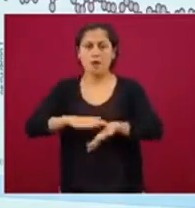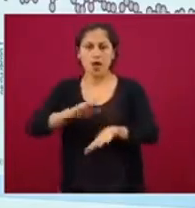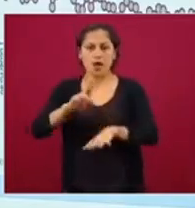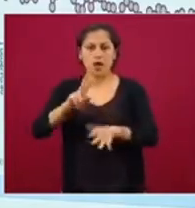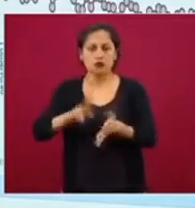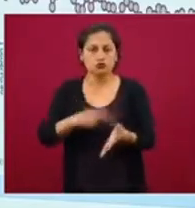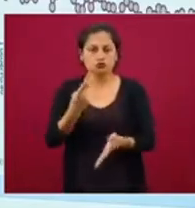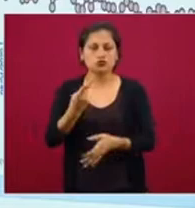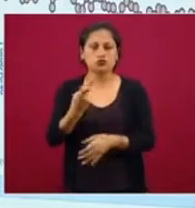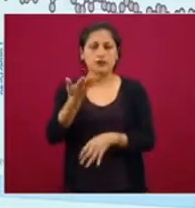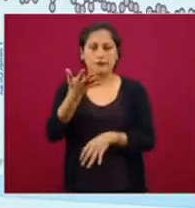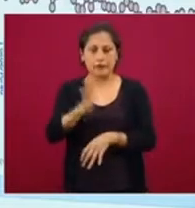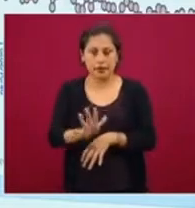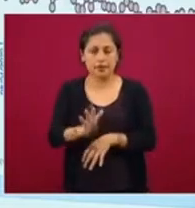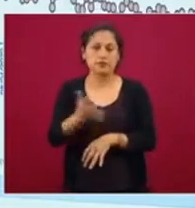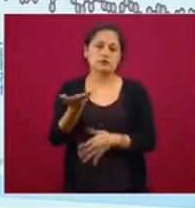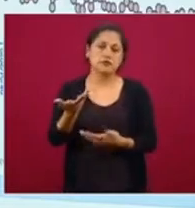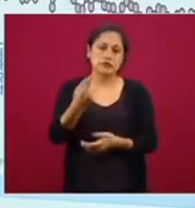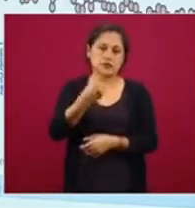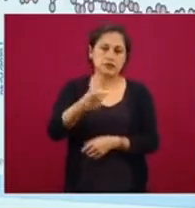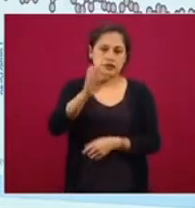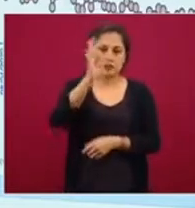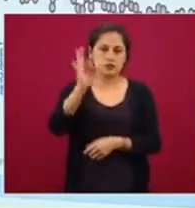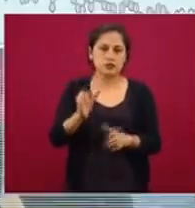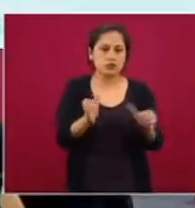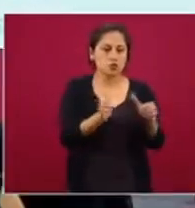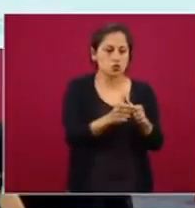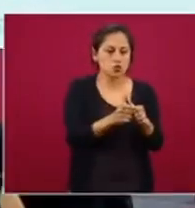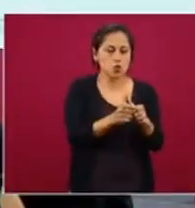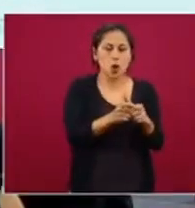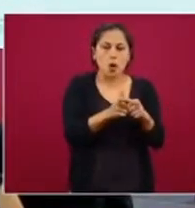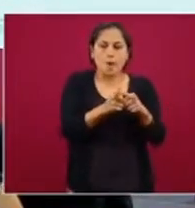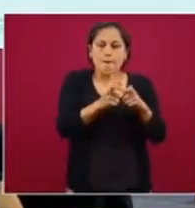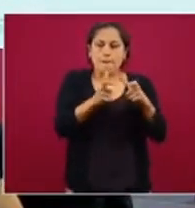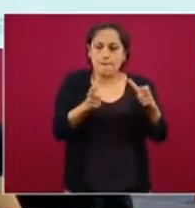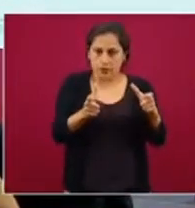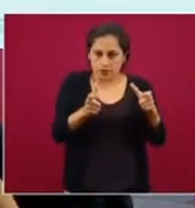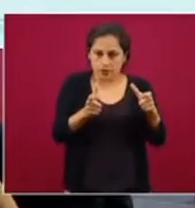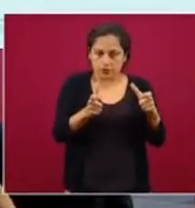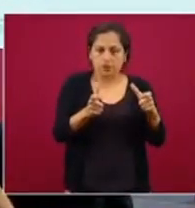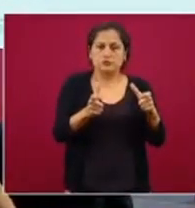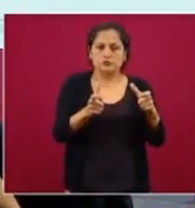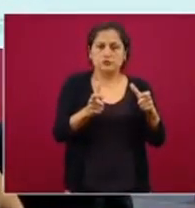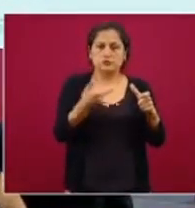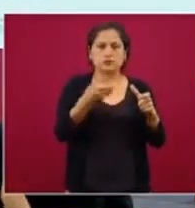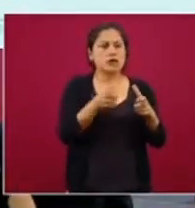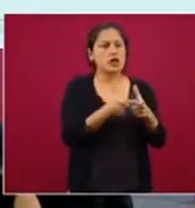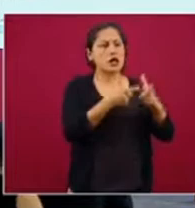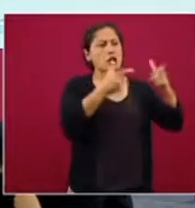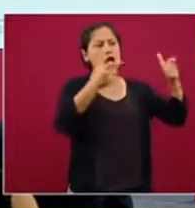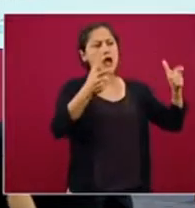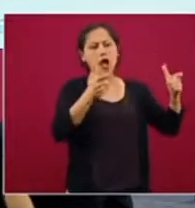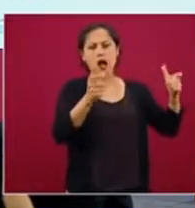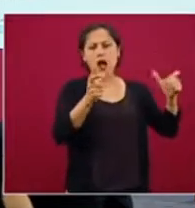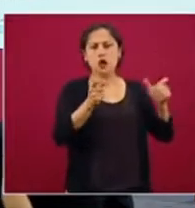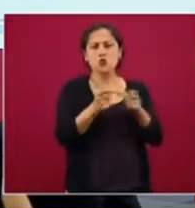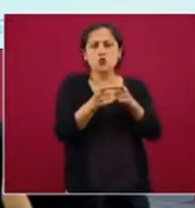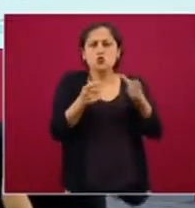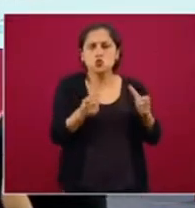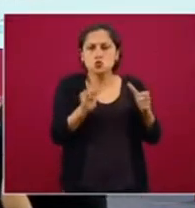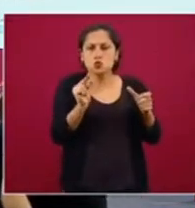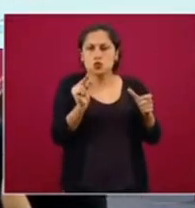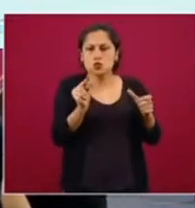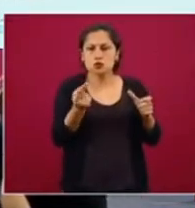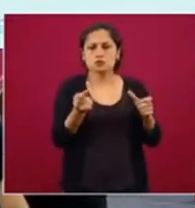es un incremento de 100%, a pesar de que sean tan poquitos casos. Cuando hay pocos casos, esta estimación es muy inestable.